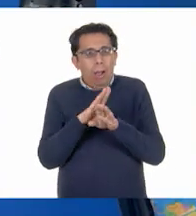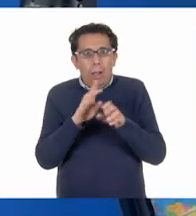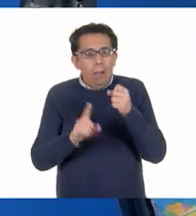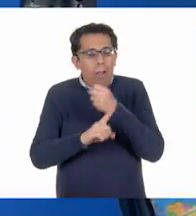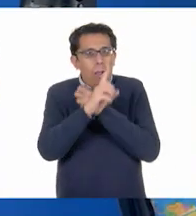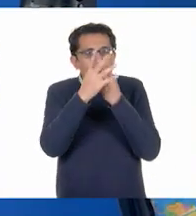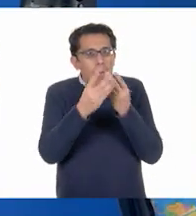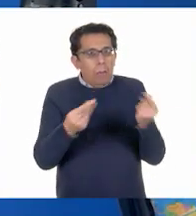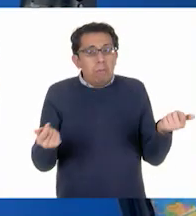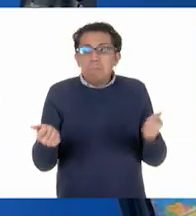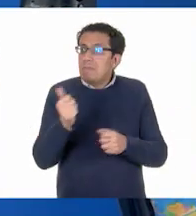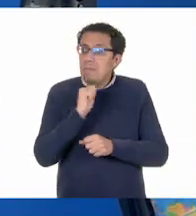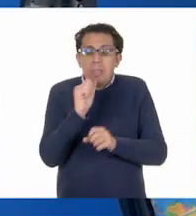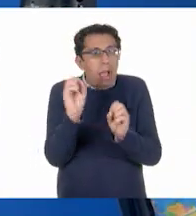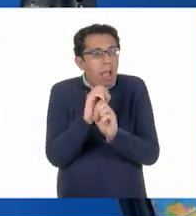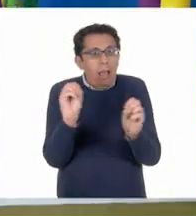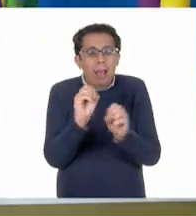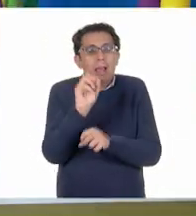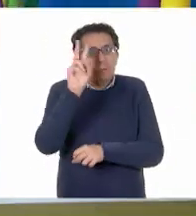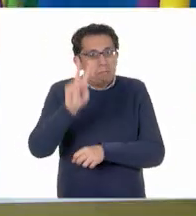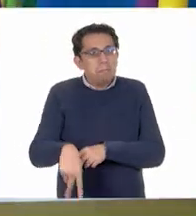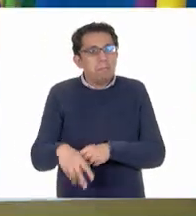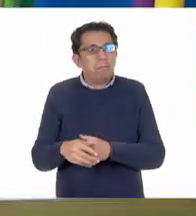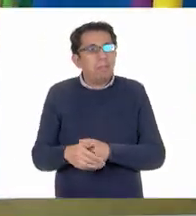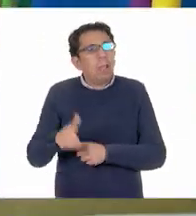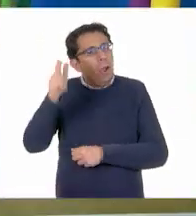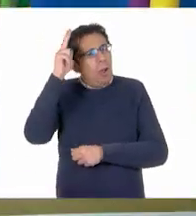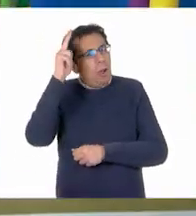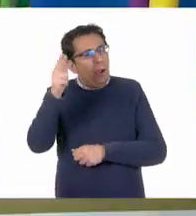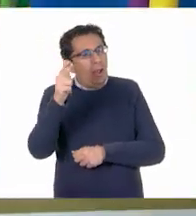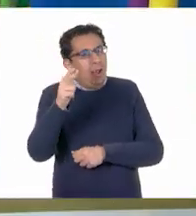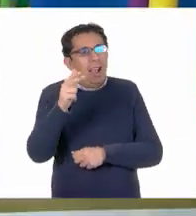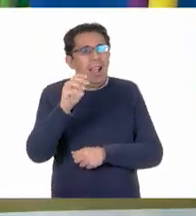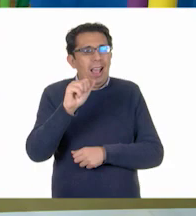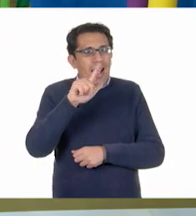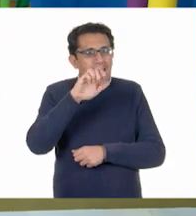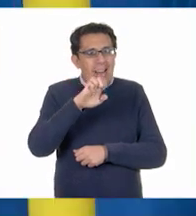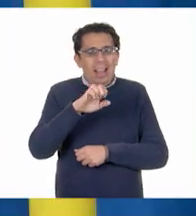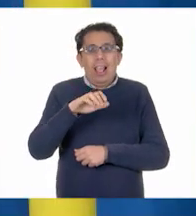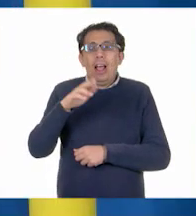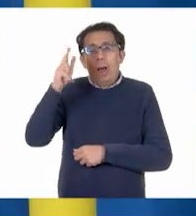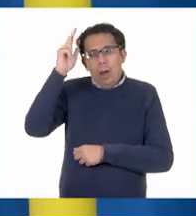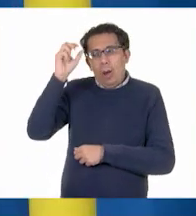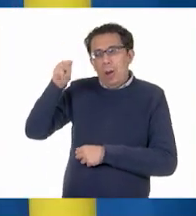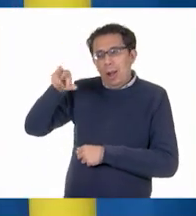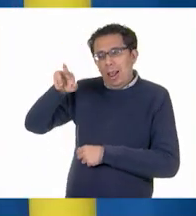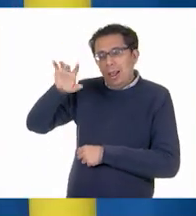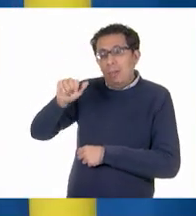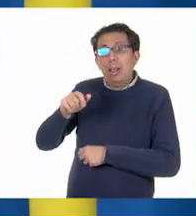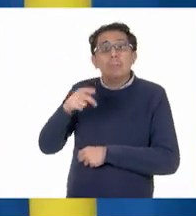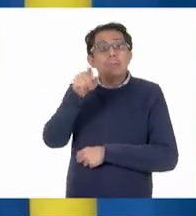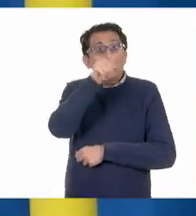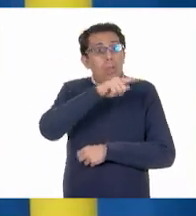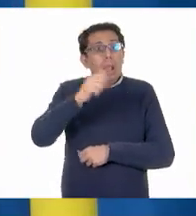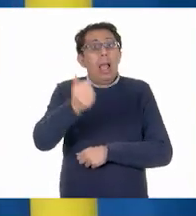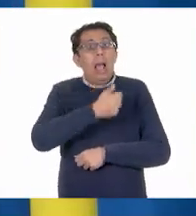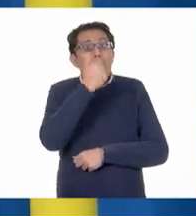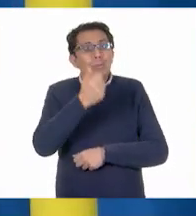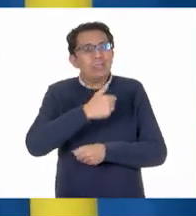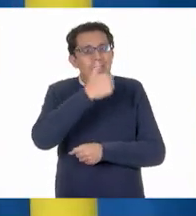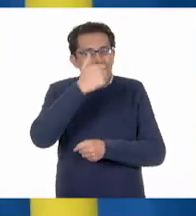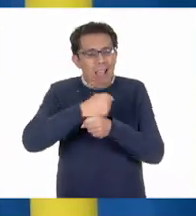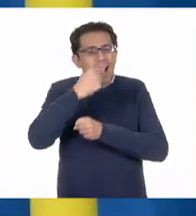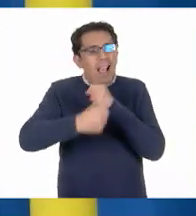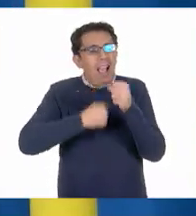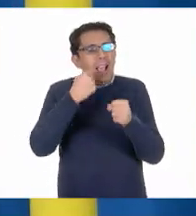No, nada. Hola, Ale. Hola, María. ¿Cómo están los estudiantes ahí en casa de sexto grado que nos